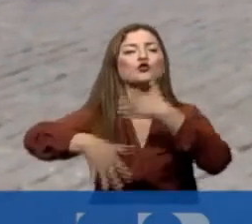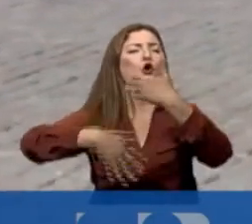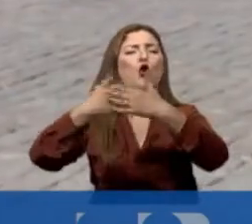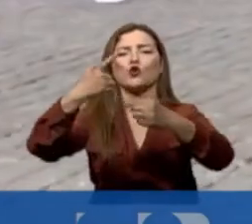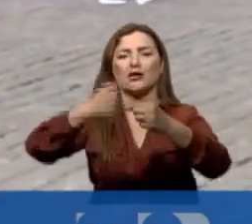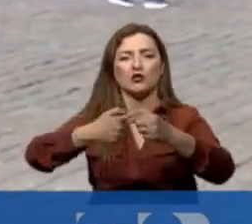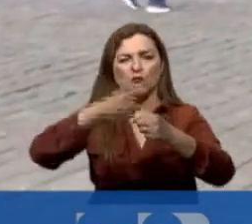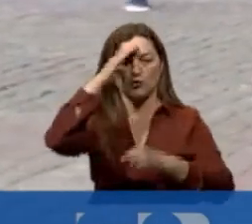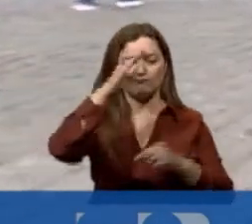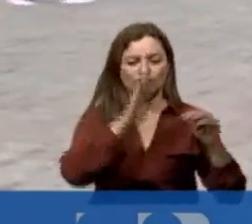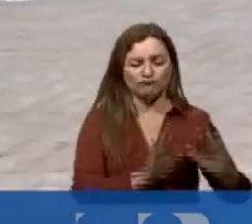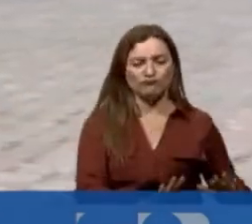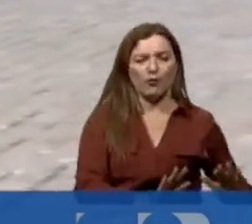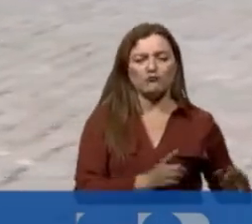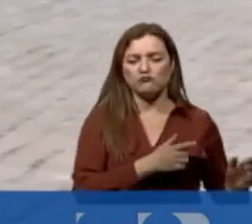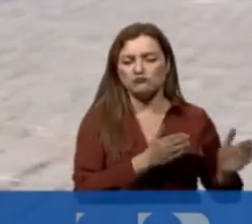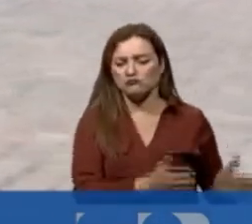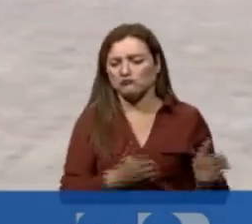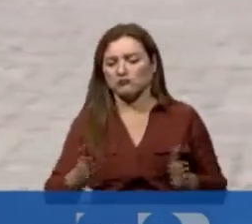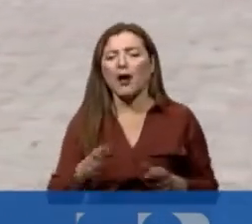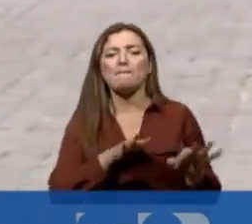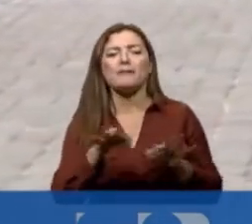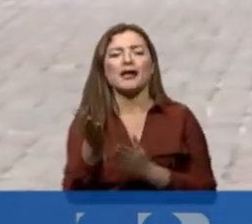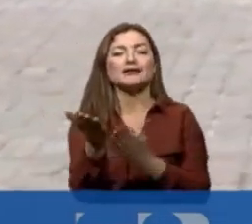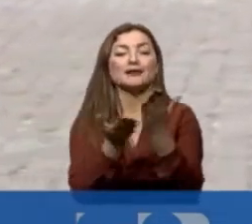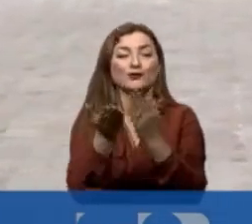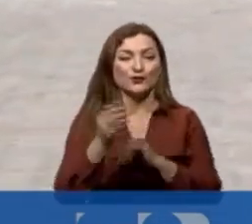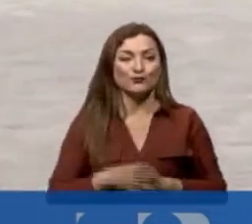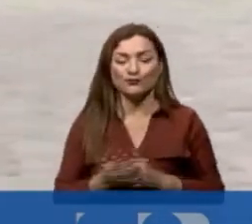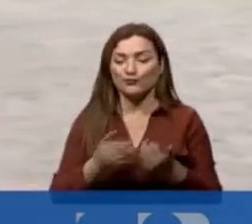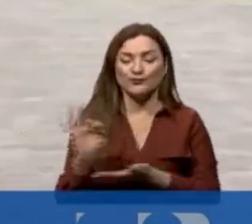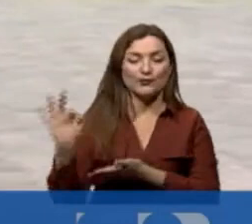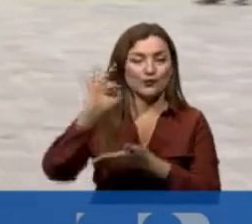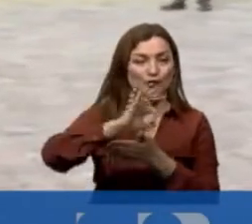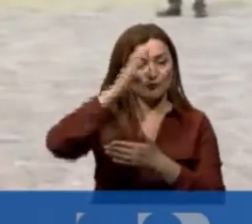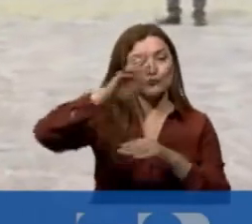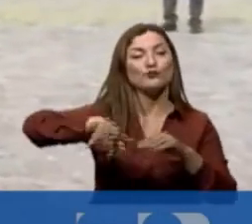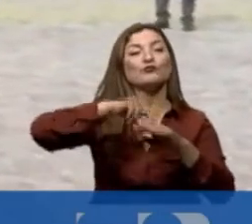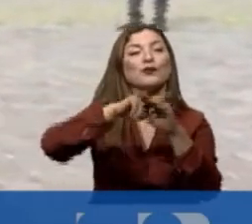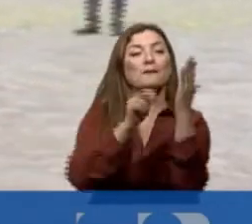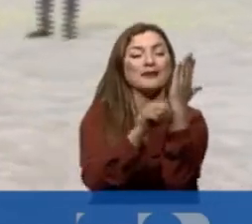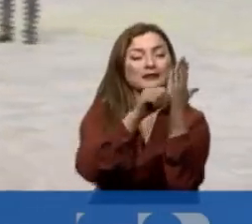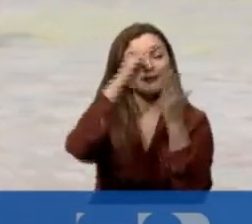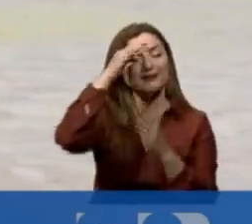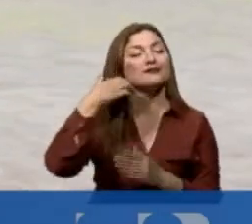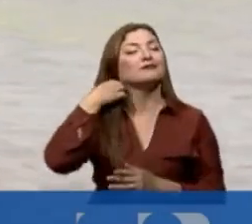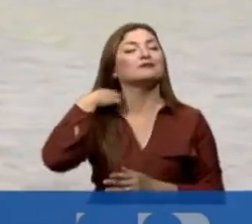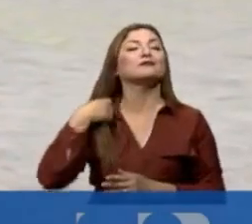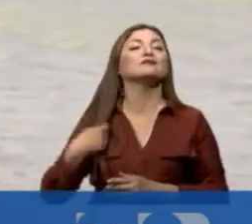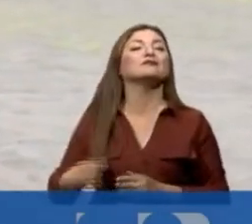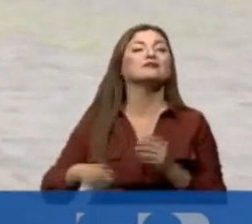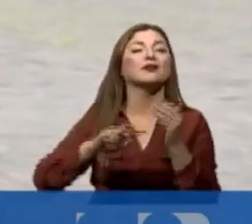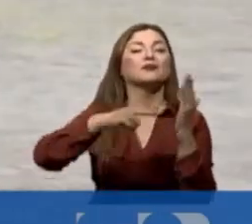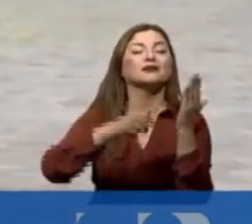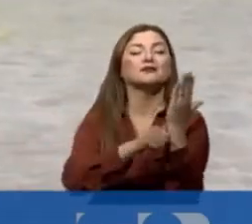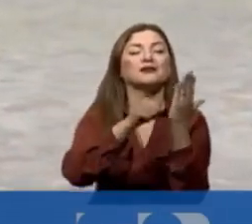nos encontramos con representantes tanto de la Policía Nacional como del Ministerio del Interior. Estamos con Sandra Molina, viceministra de